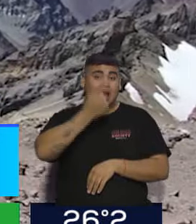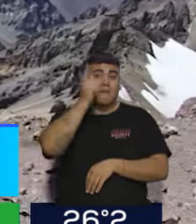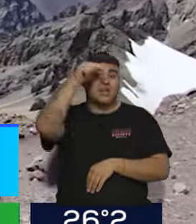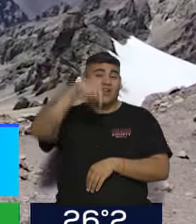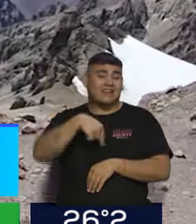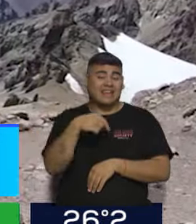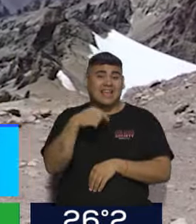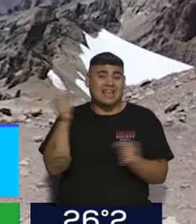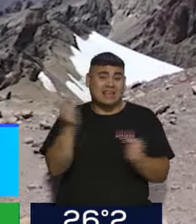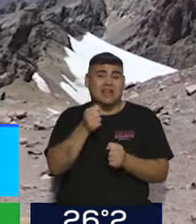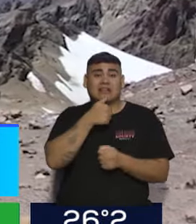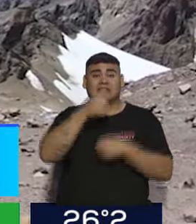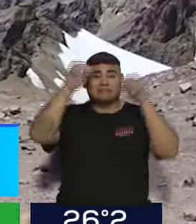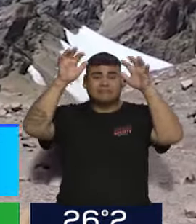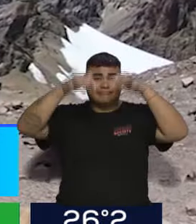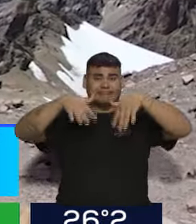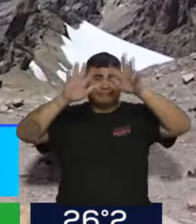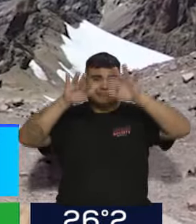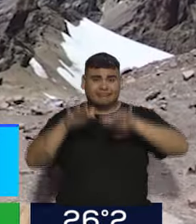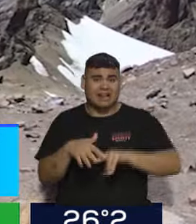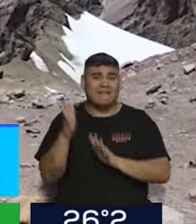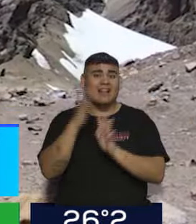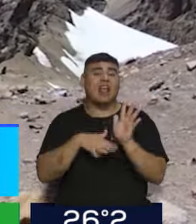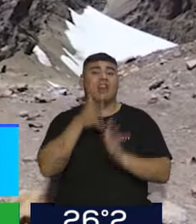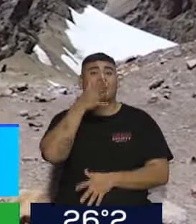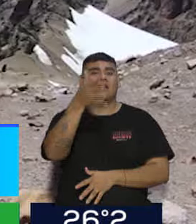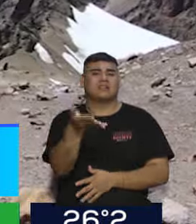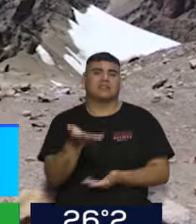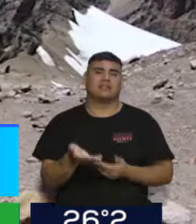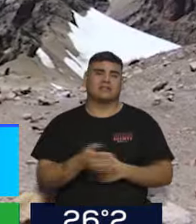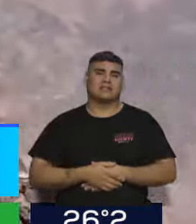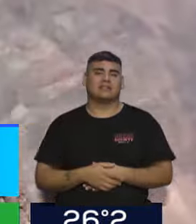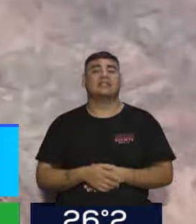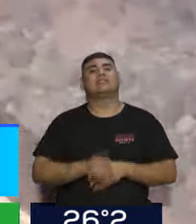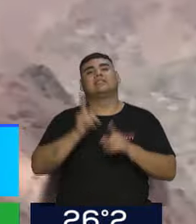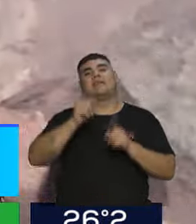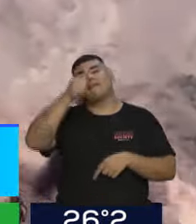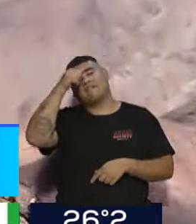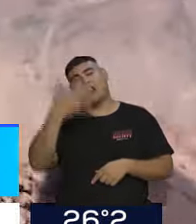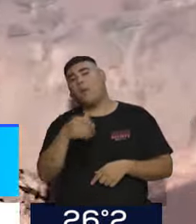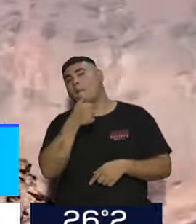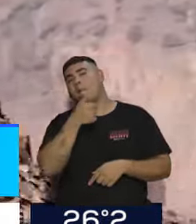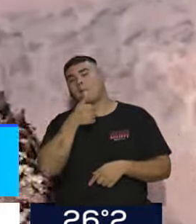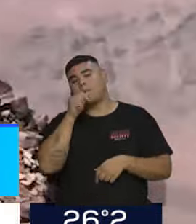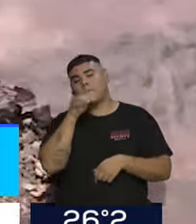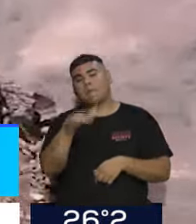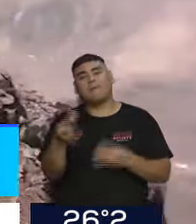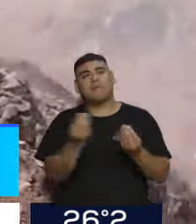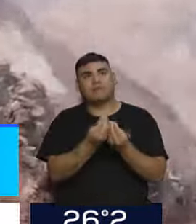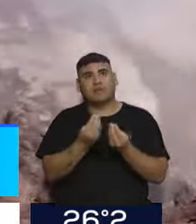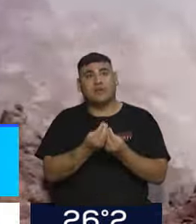años anteriores. Eso significa también mayor deshielo en temporada de verano. La semana pasada que estuve de